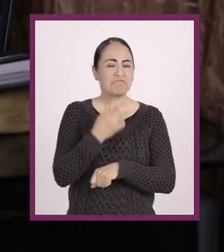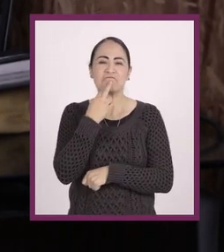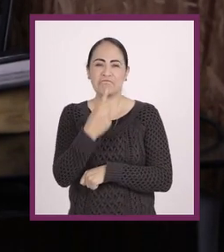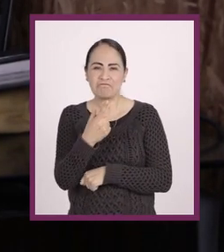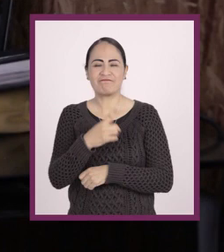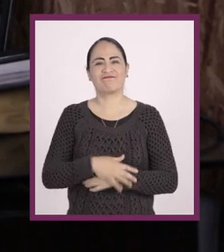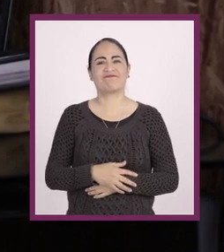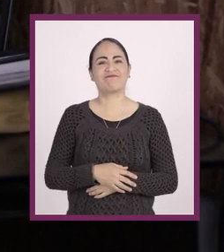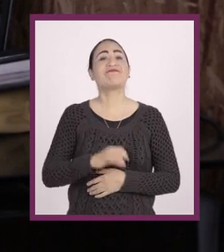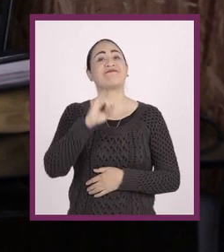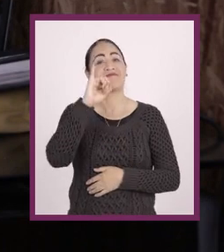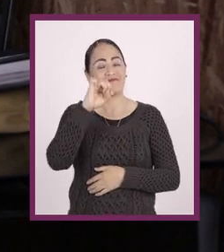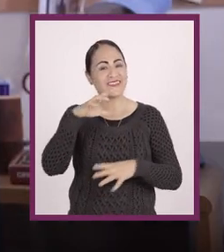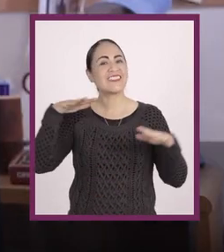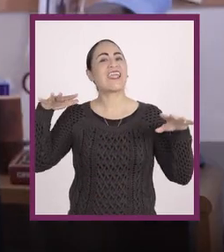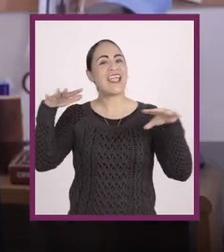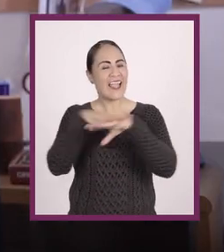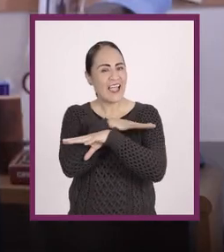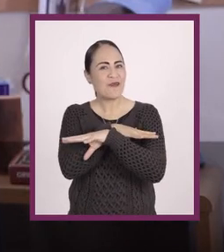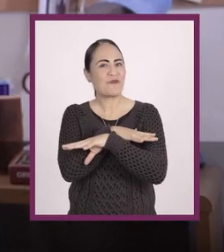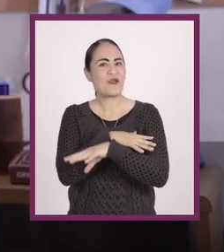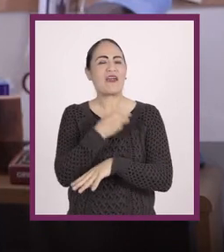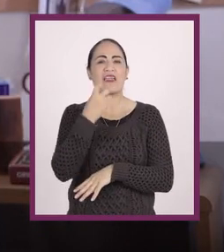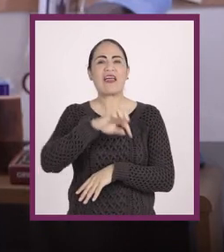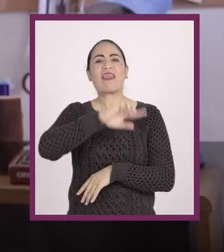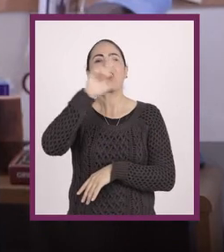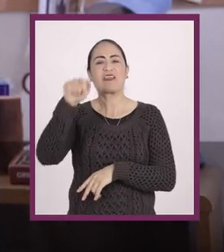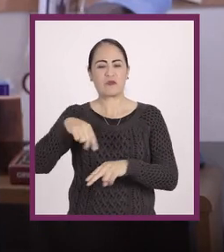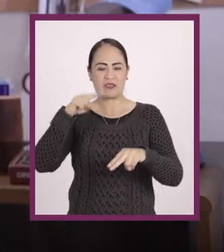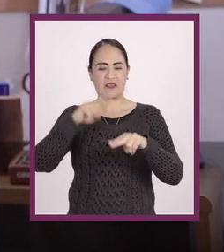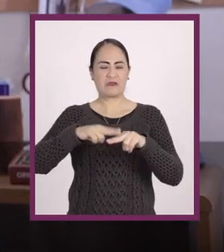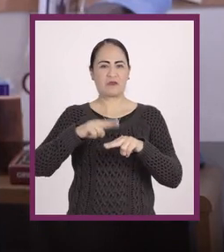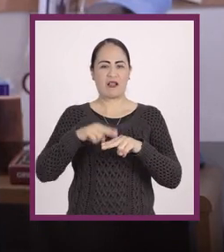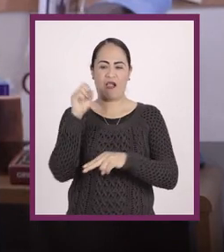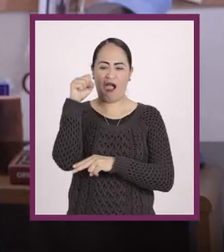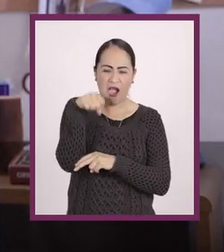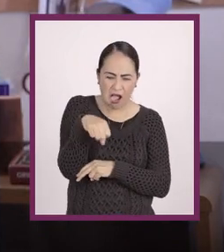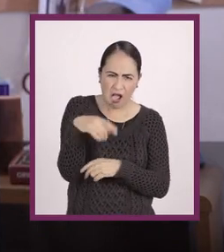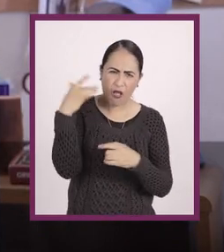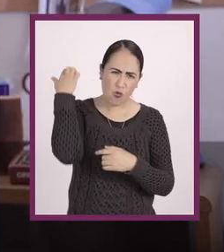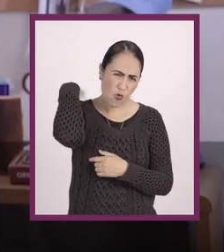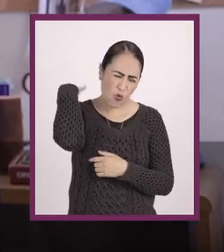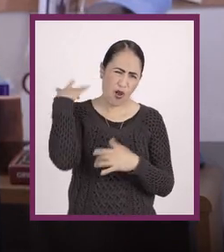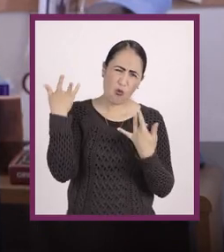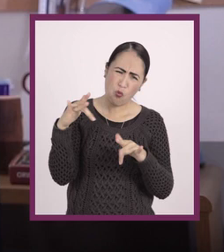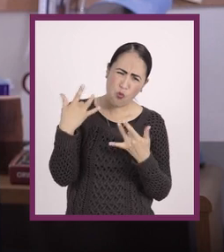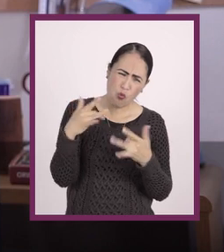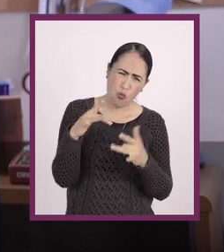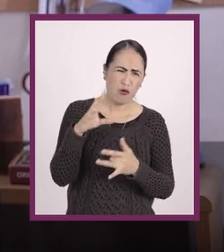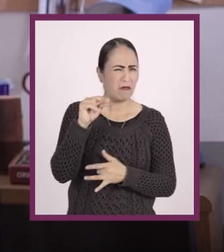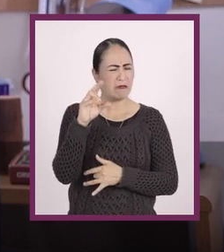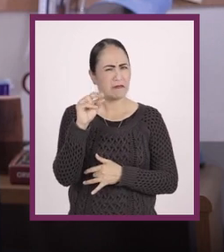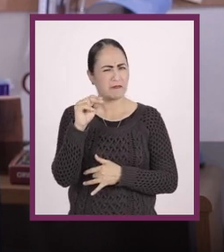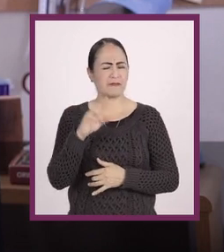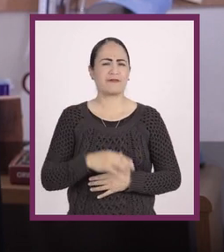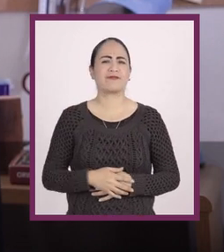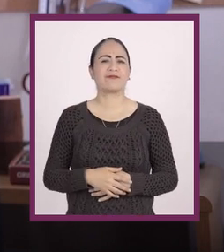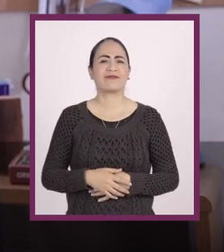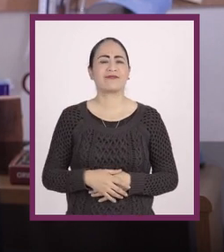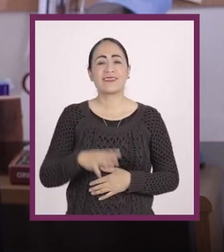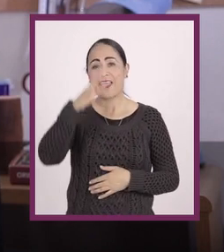sí mucho mejor bien con este pequeño cambio evitarás tener problemas de espalda ocasionados por una mala